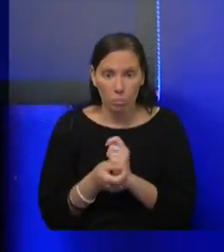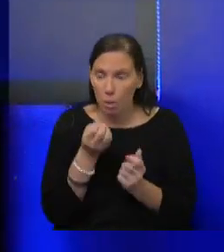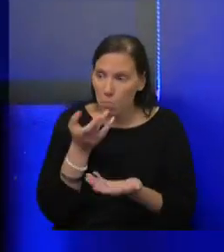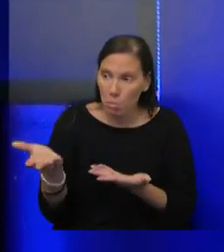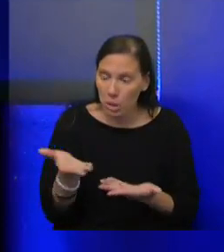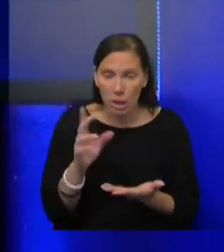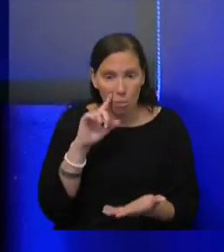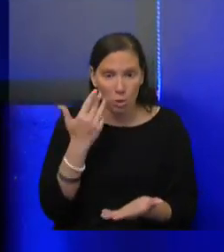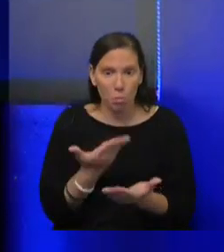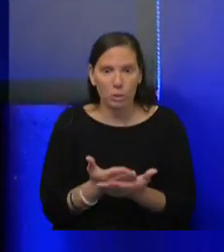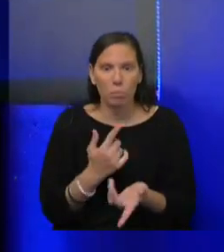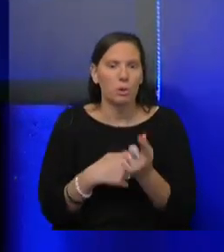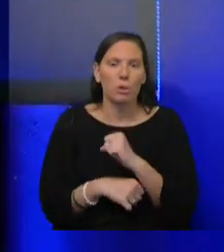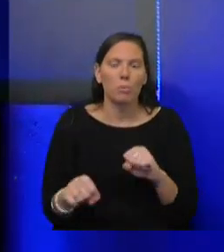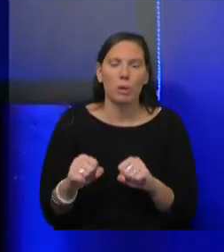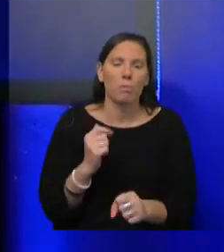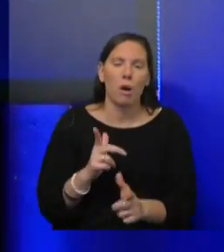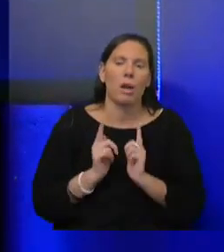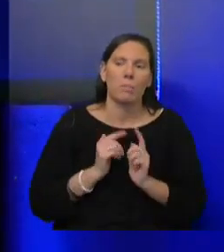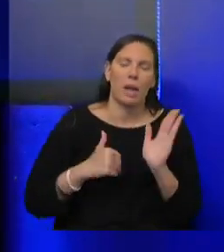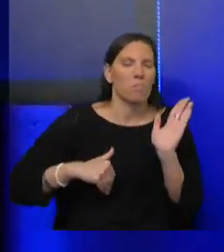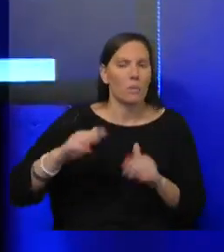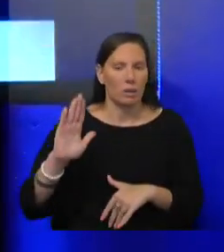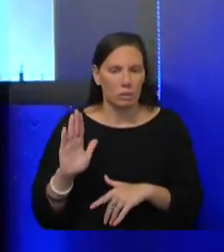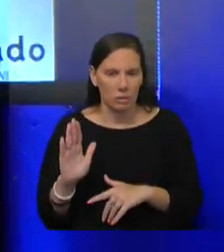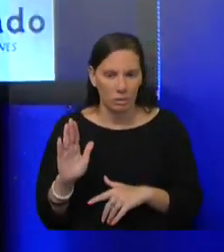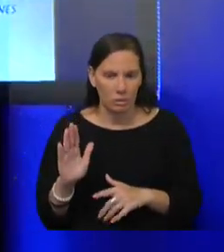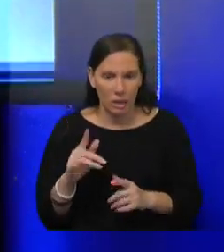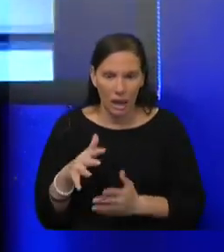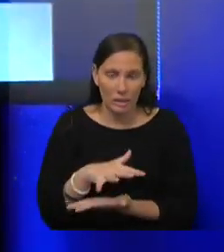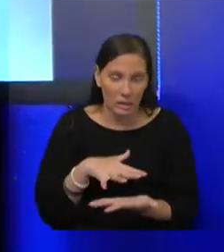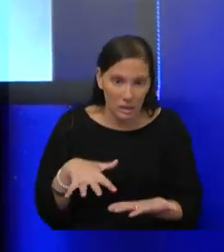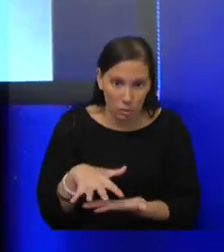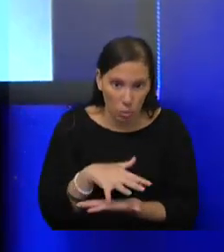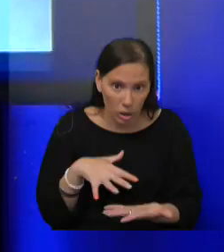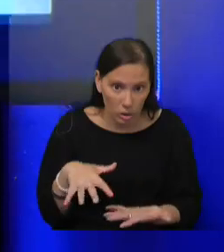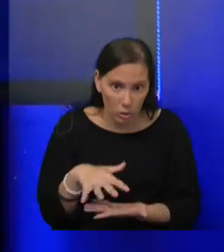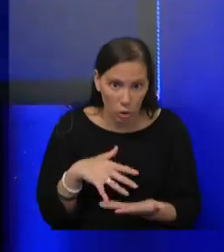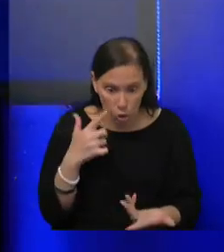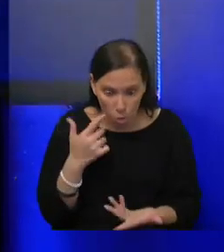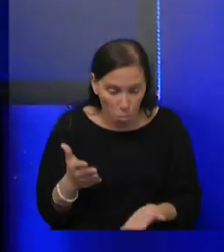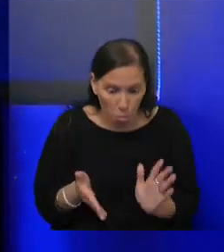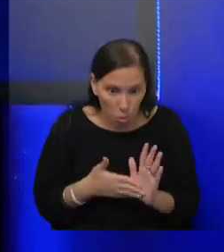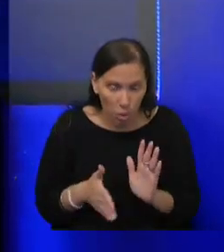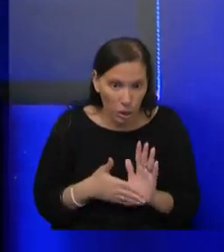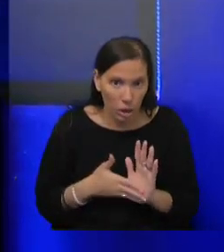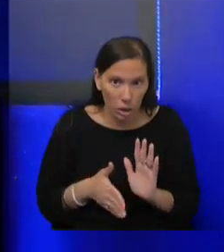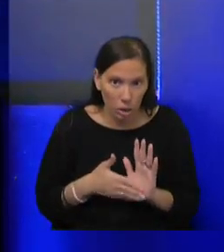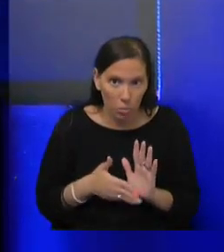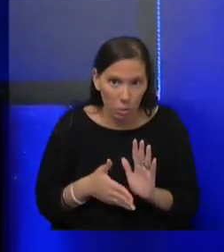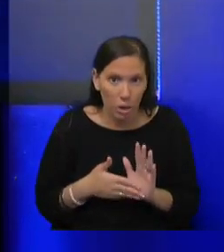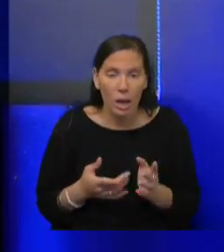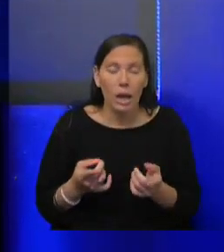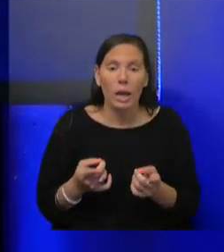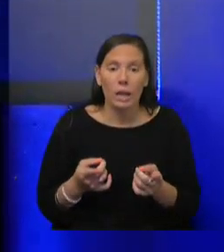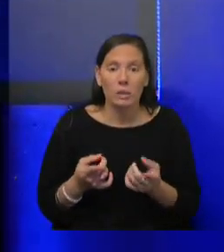propuesta pero no podemos dejar pasar un año más la realidad nos nos demostró que es un